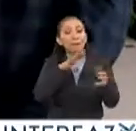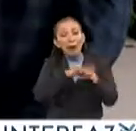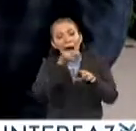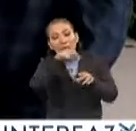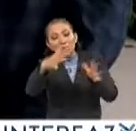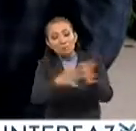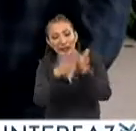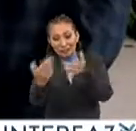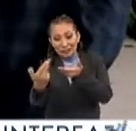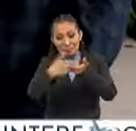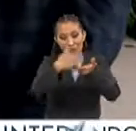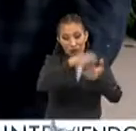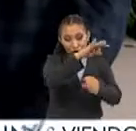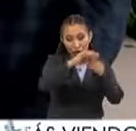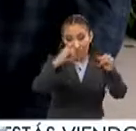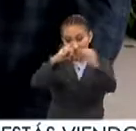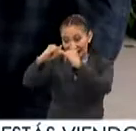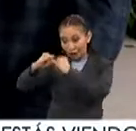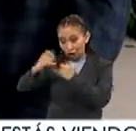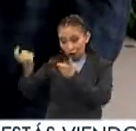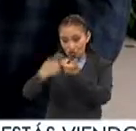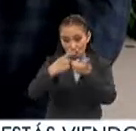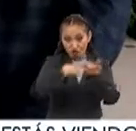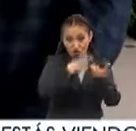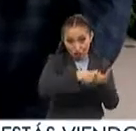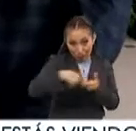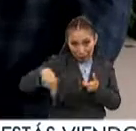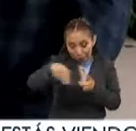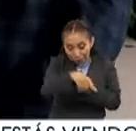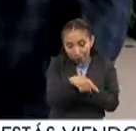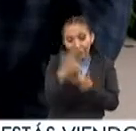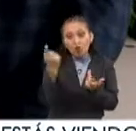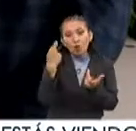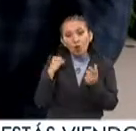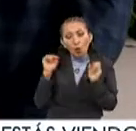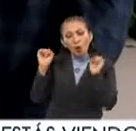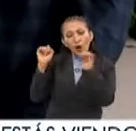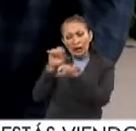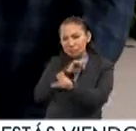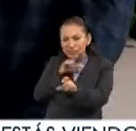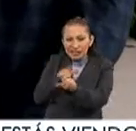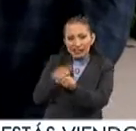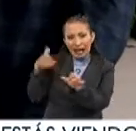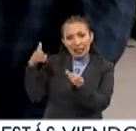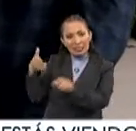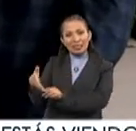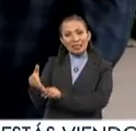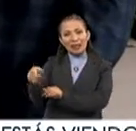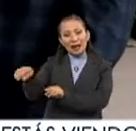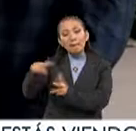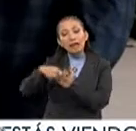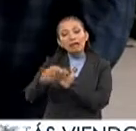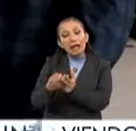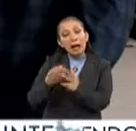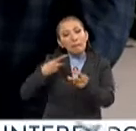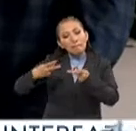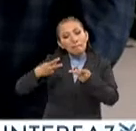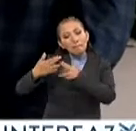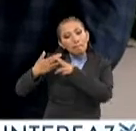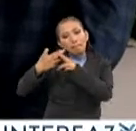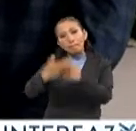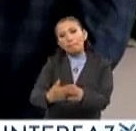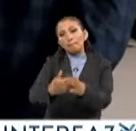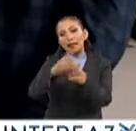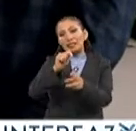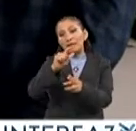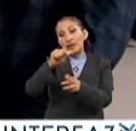principales participaciones de todas nuestras instituciones afiliadas y aliadas, y un evento especial que empezaremos a conmemorar a partir